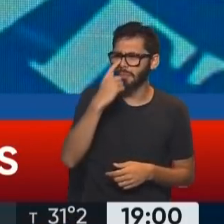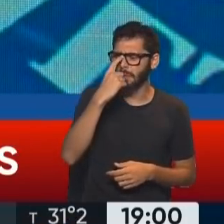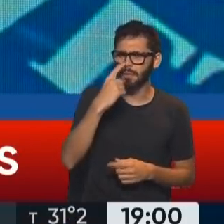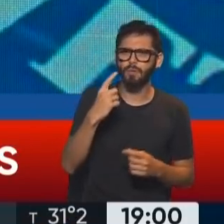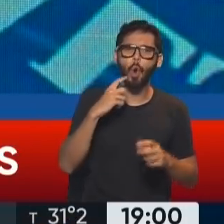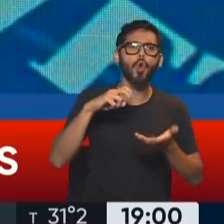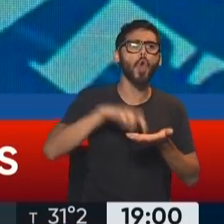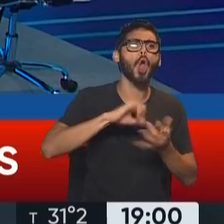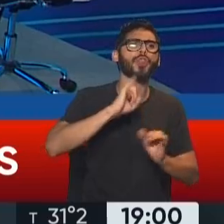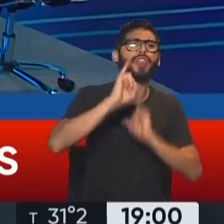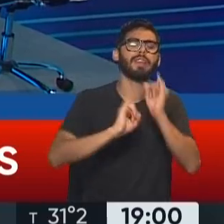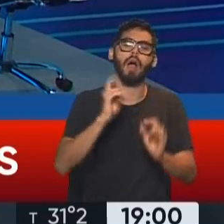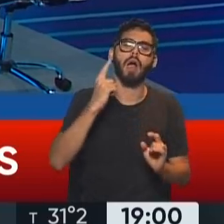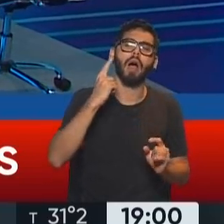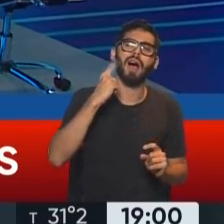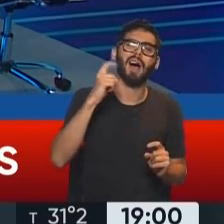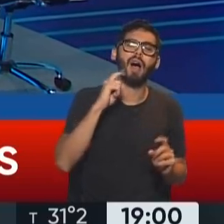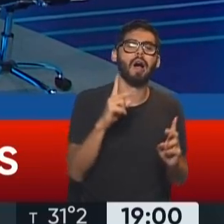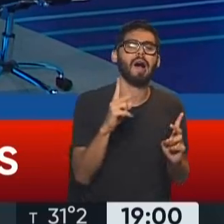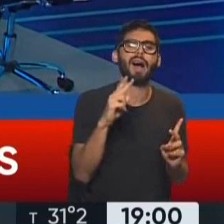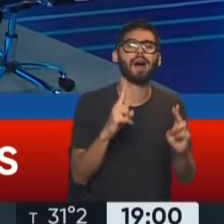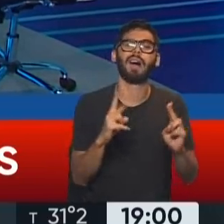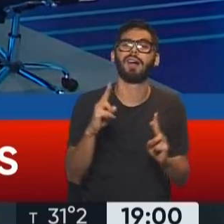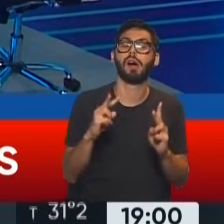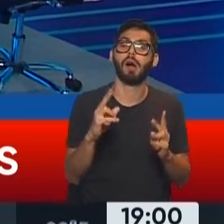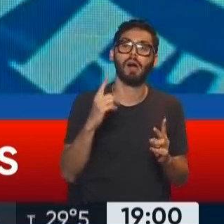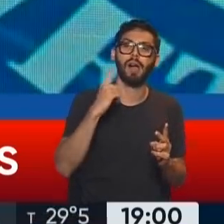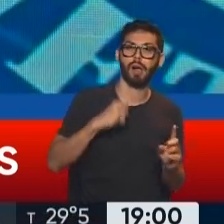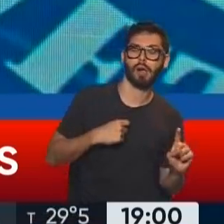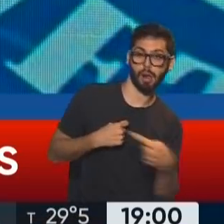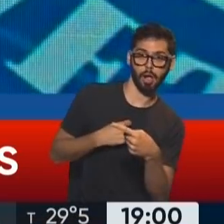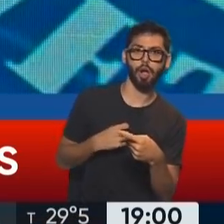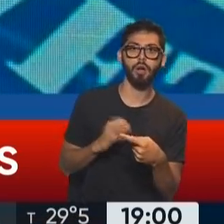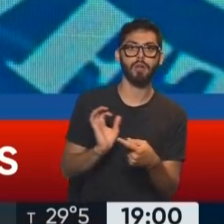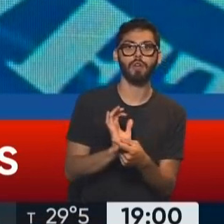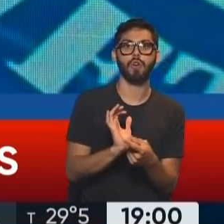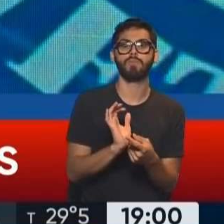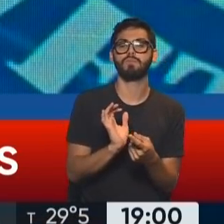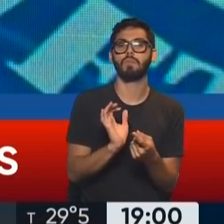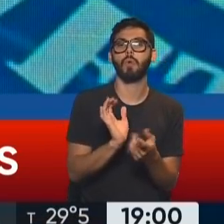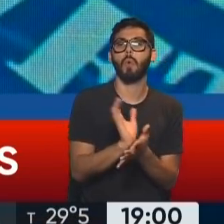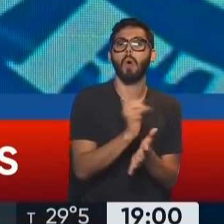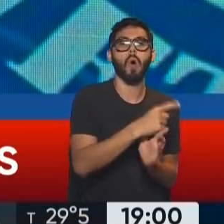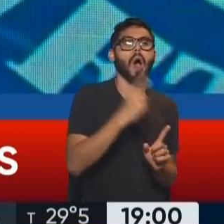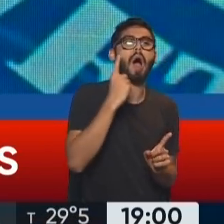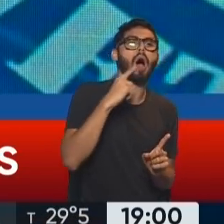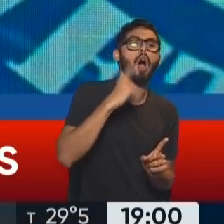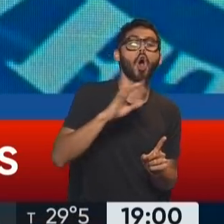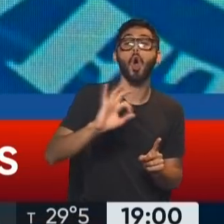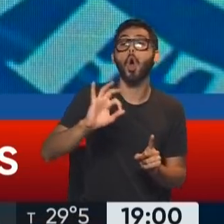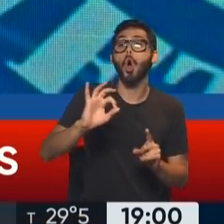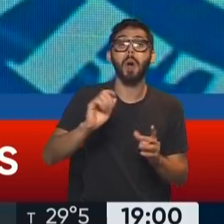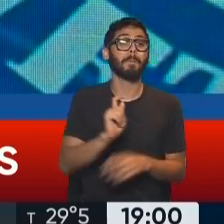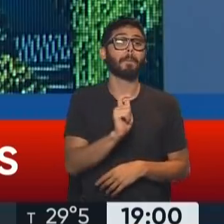la noticia de manera de brindar una información del lado del sesgo que tiene el medio que lo informó, o que hay desinformación absoluta desde